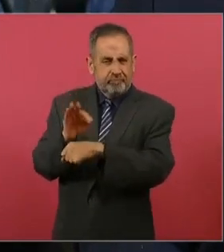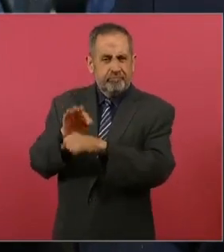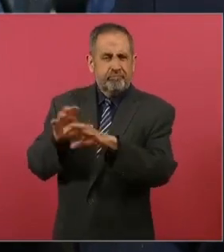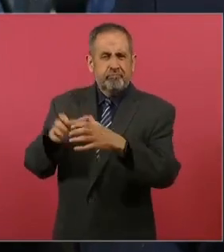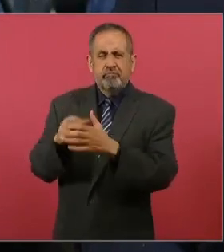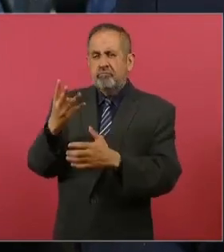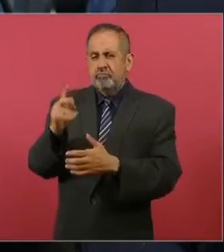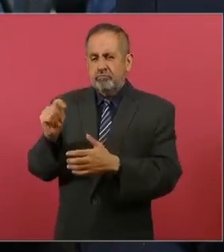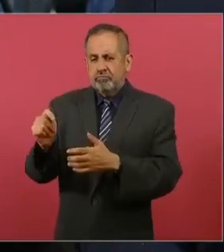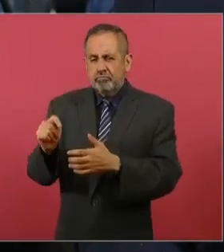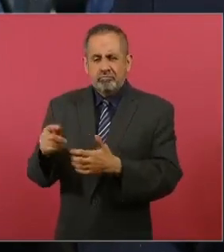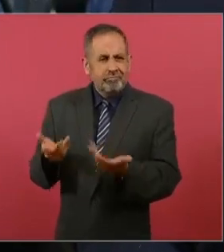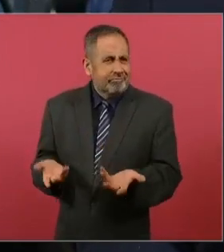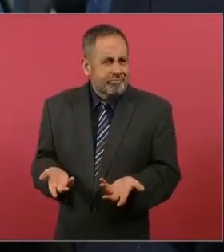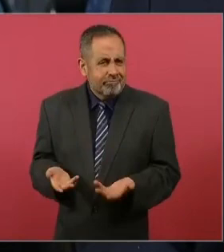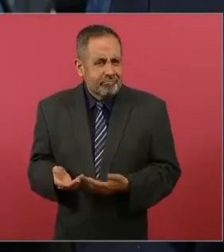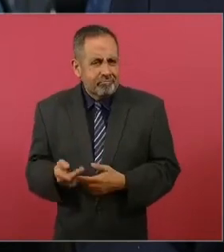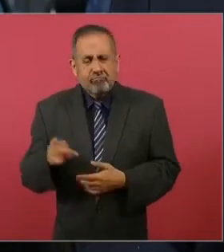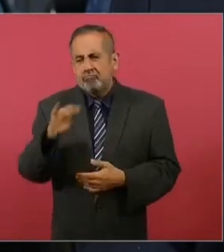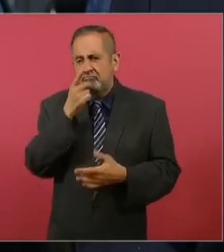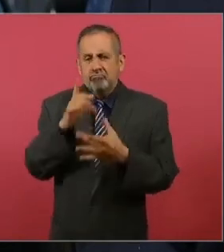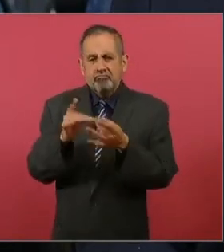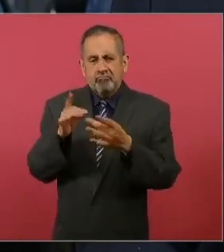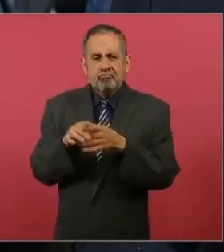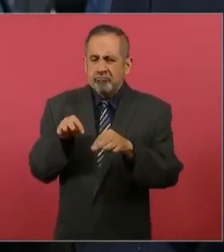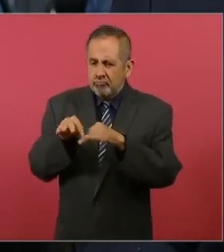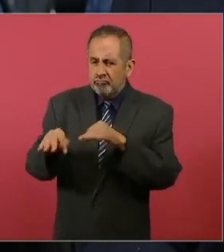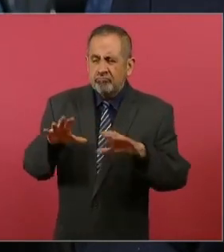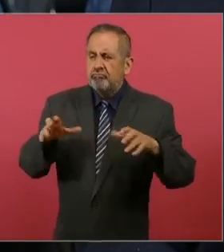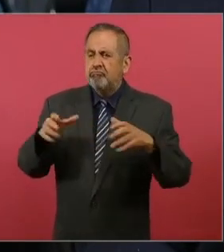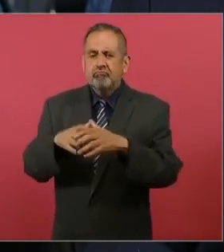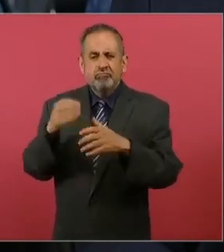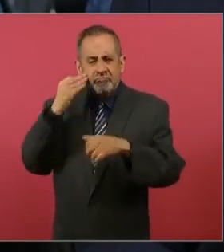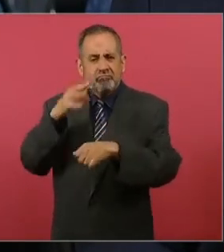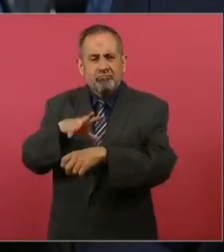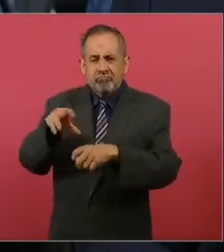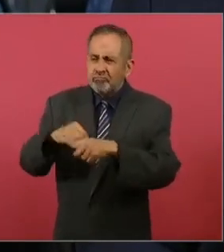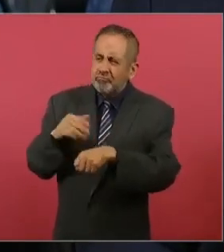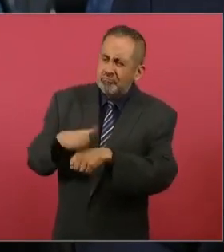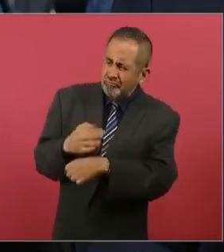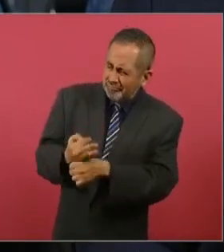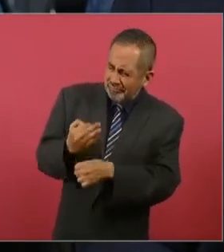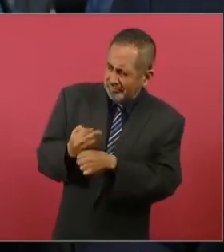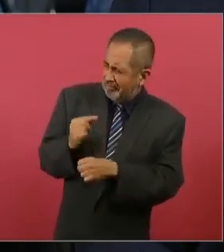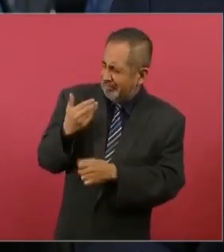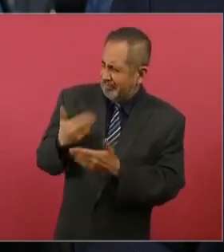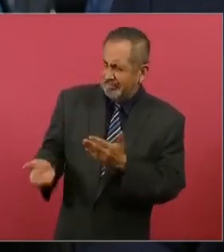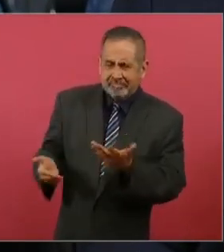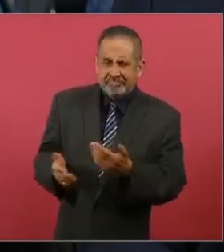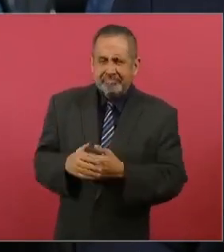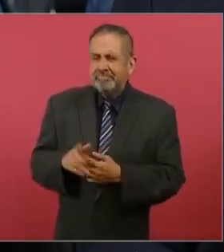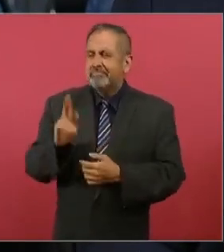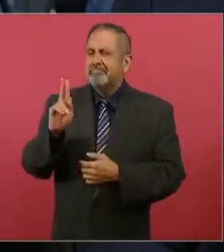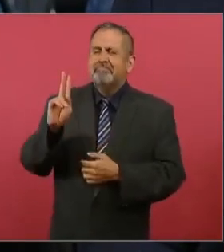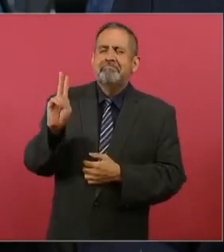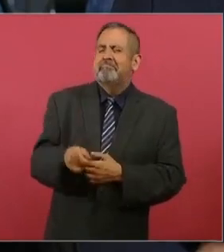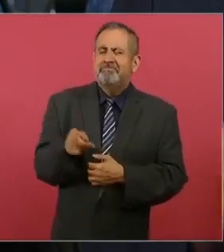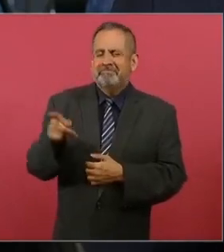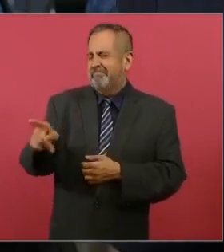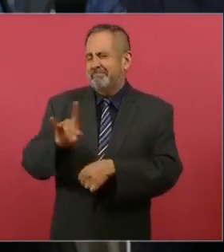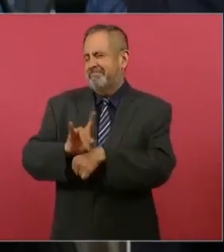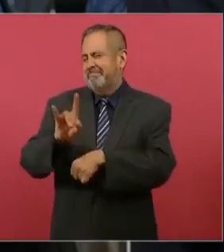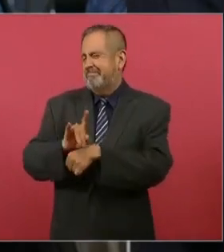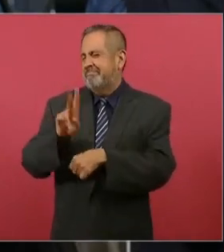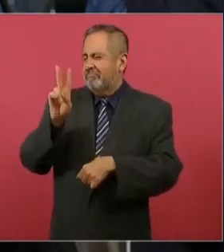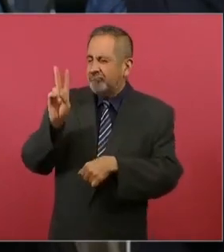Cuarta Transformación? Sí, usted ha mencionado que es un trabajo de tiempo completo, ¿y por qué con similitudes a lo que pudiera ser una campaña,